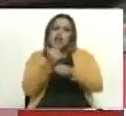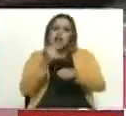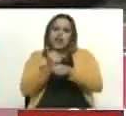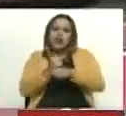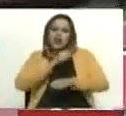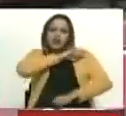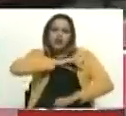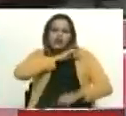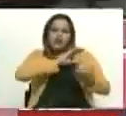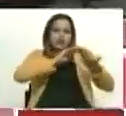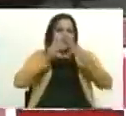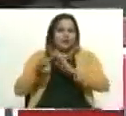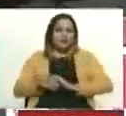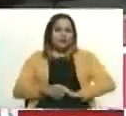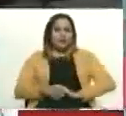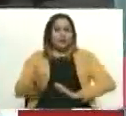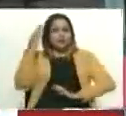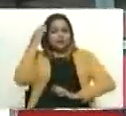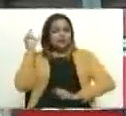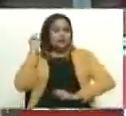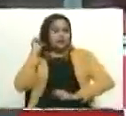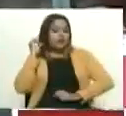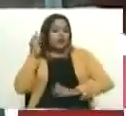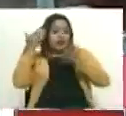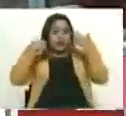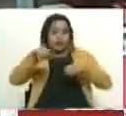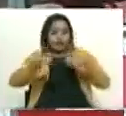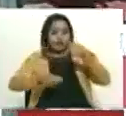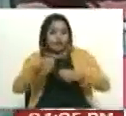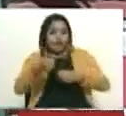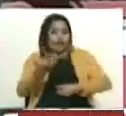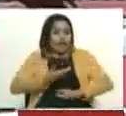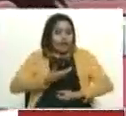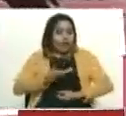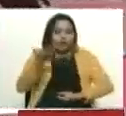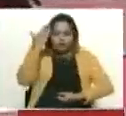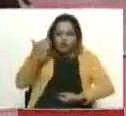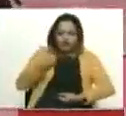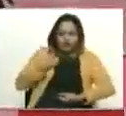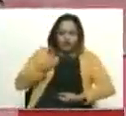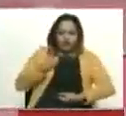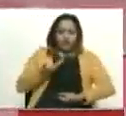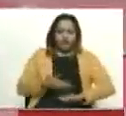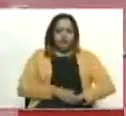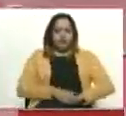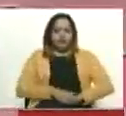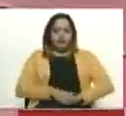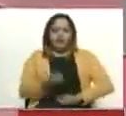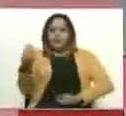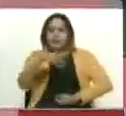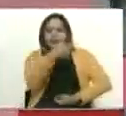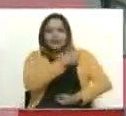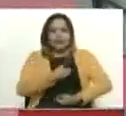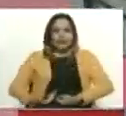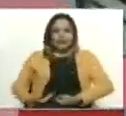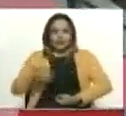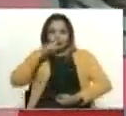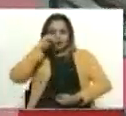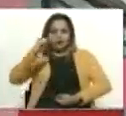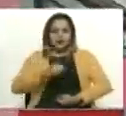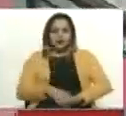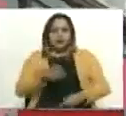consejos comunales. Lo sabe Carmen, que es alcaldesa. Lo sé yo, lo sabe principalmente el presidente Maduro. A veces